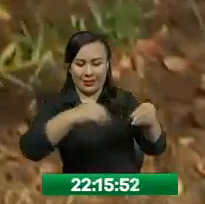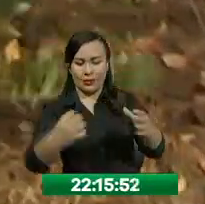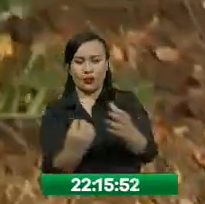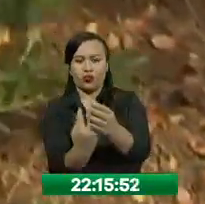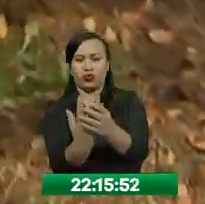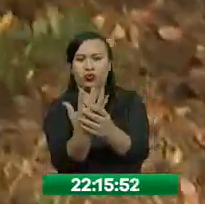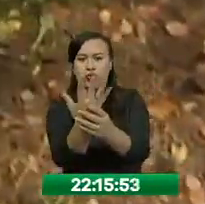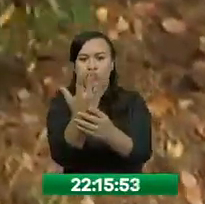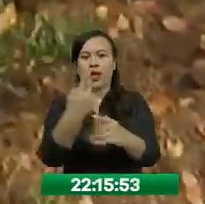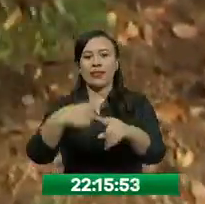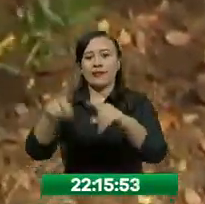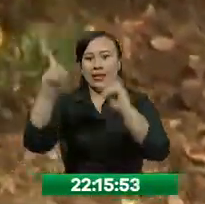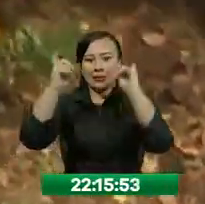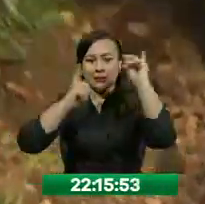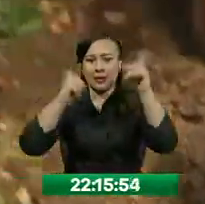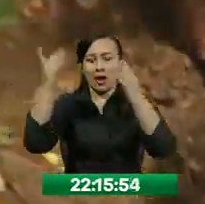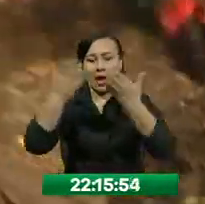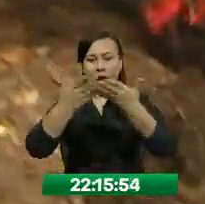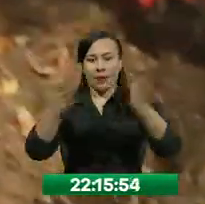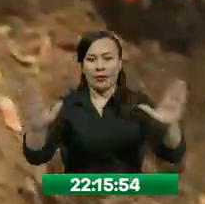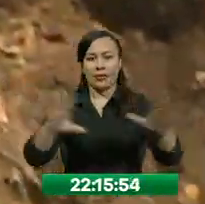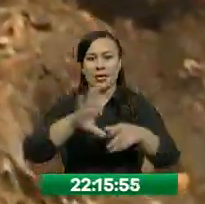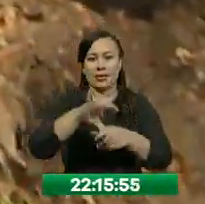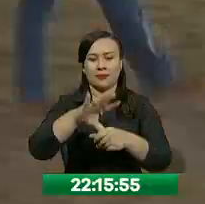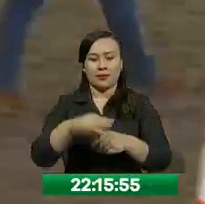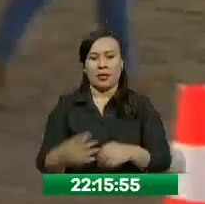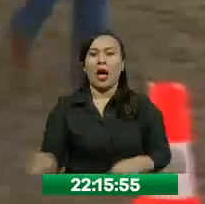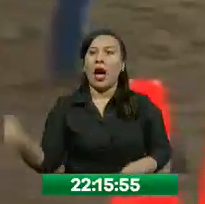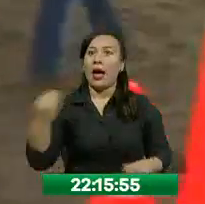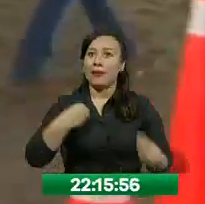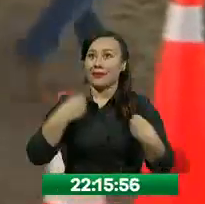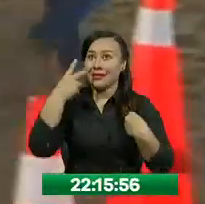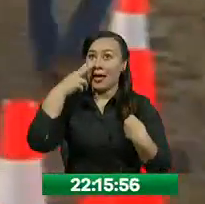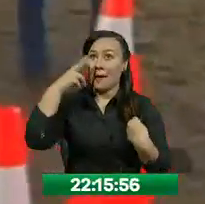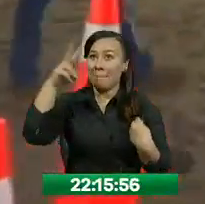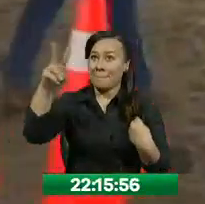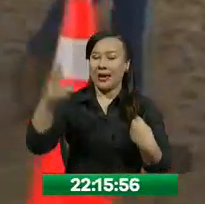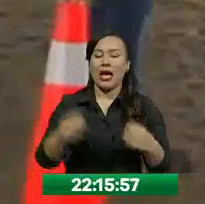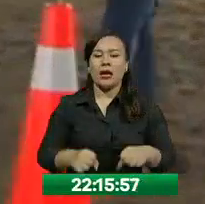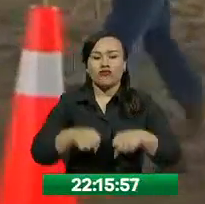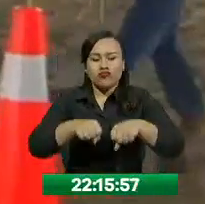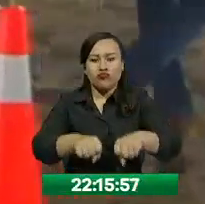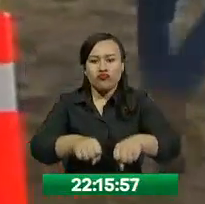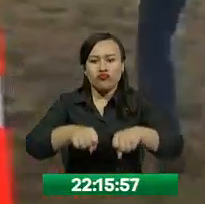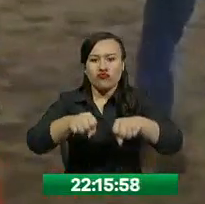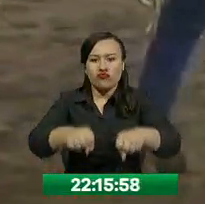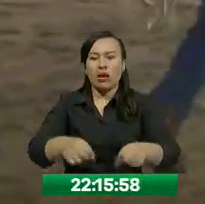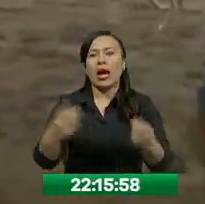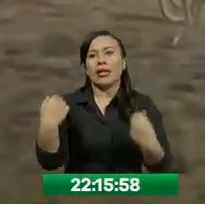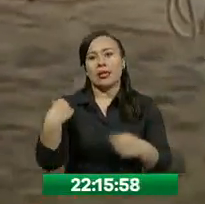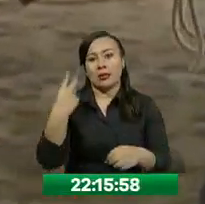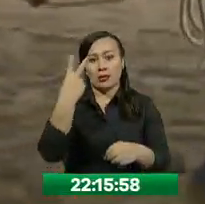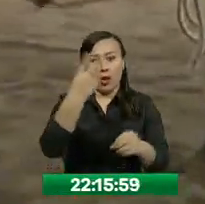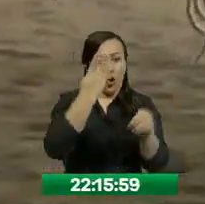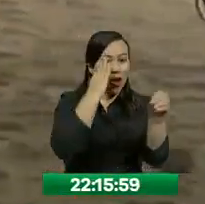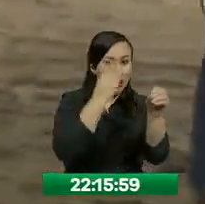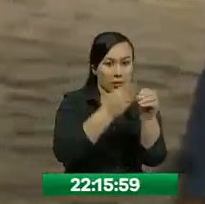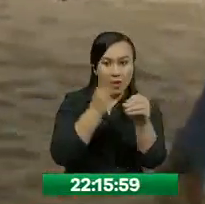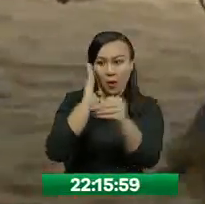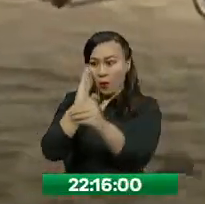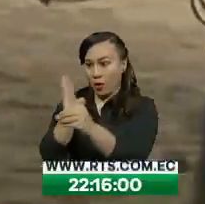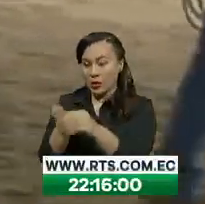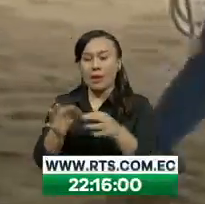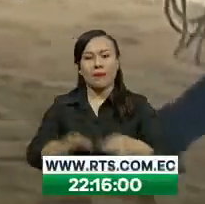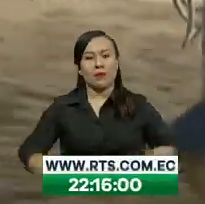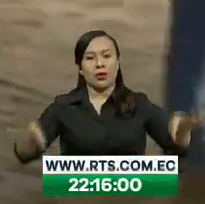fueron expuestas en la casa abierta del Centro Integral de Equinoterapia. Tiene dos objetivos fundamentales este tipo de